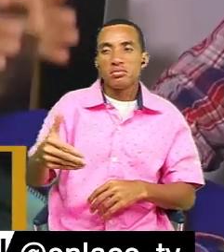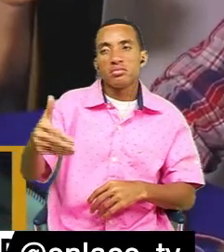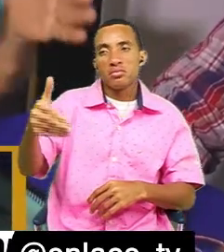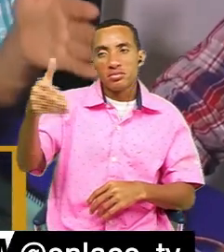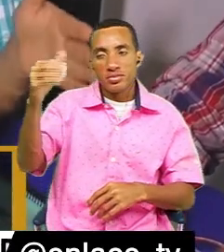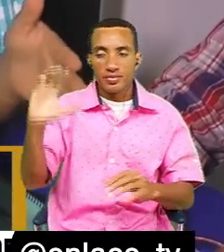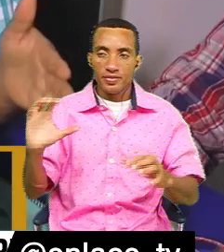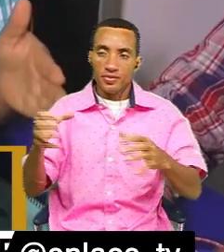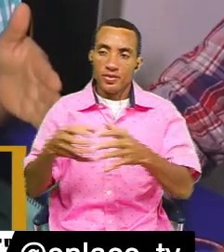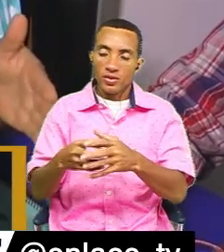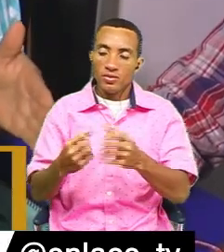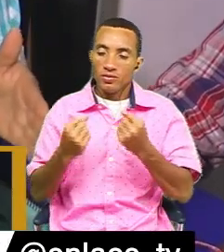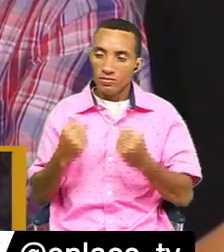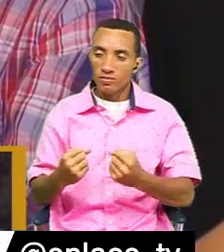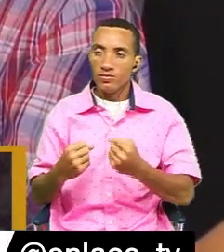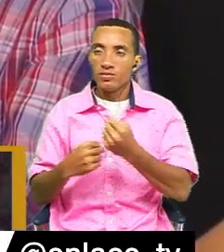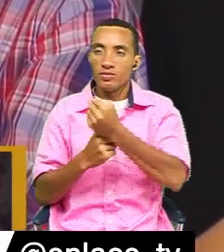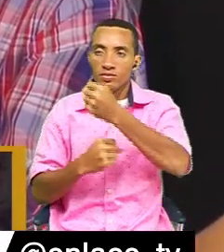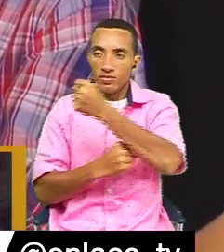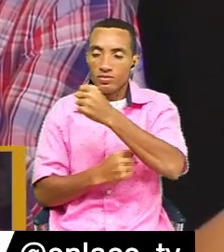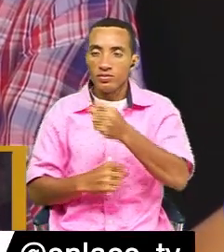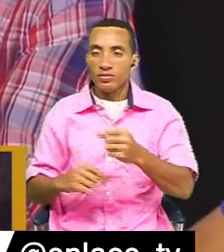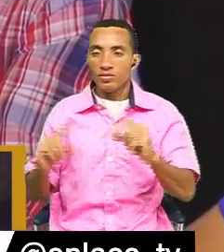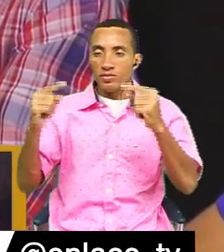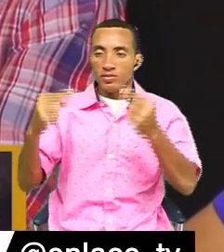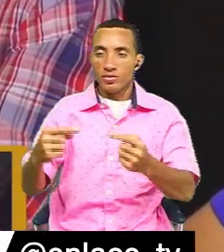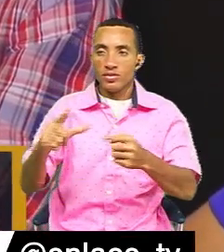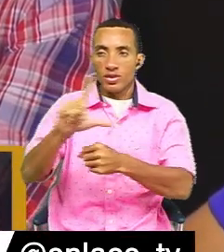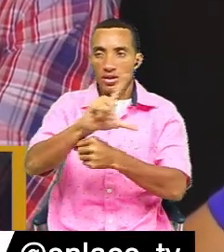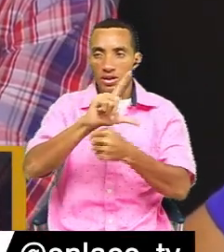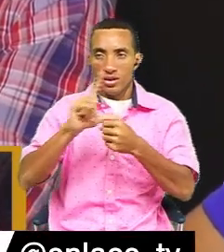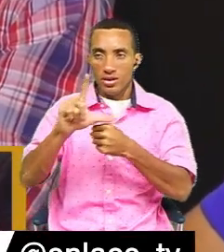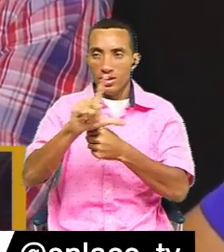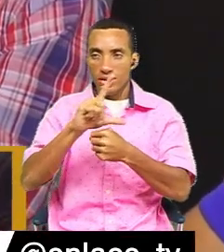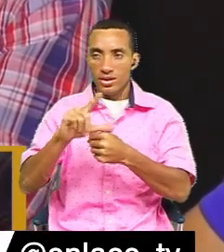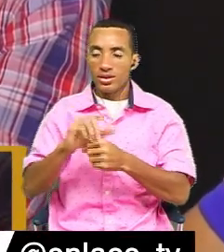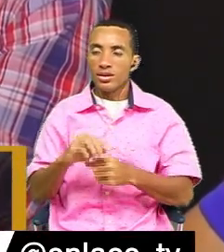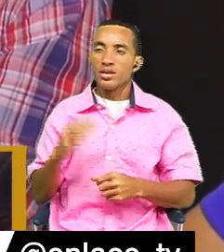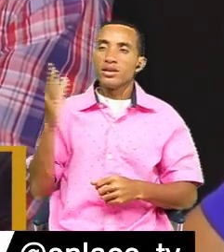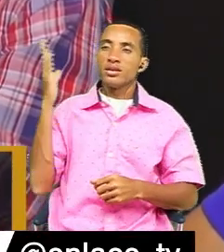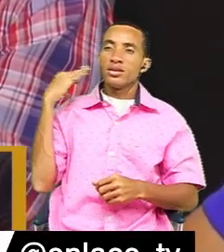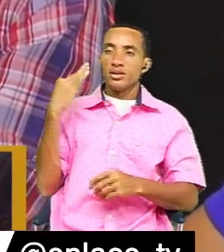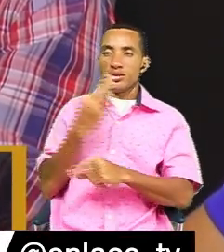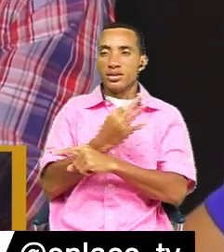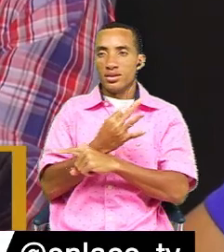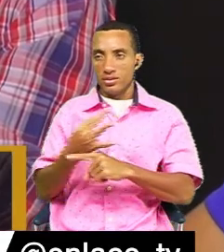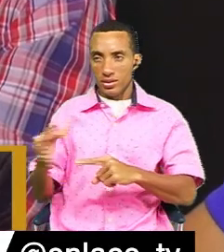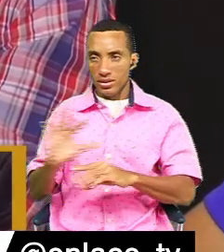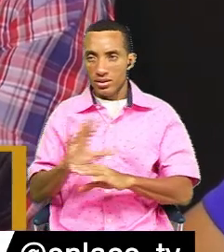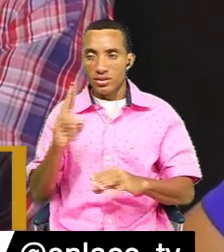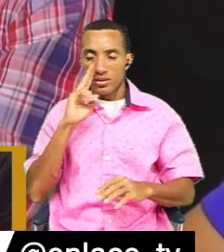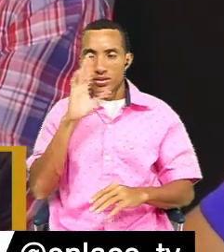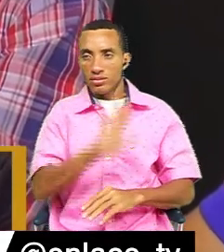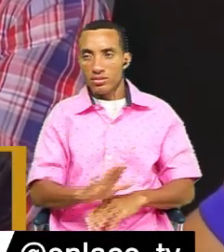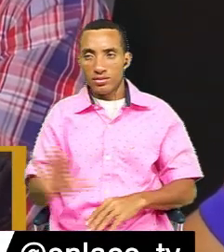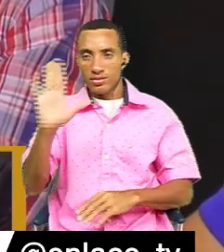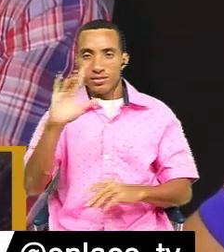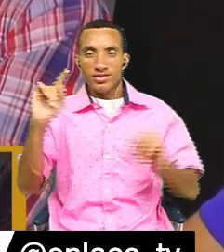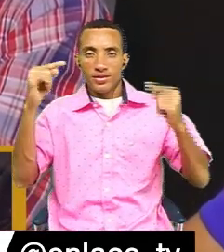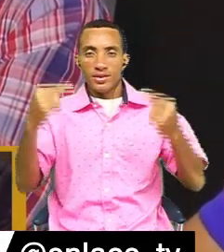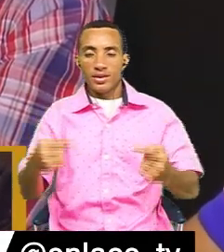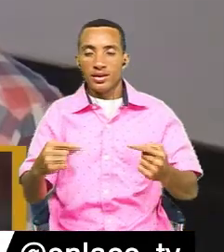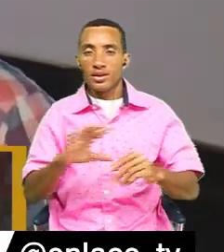grupo compacto, ha peleado los torneos de liga y hace aproximadamente 3 semanas venimos de participar en un torneo nacional donde jugamos